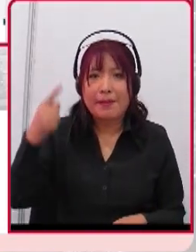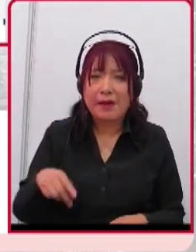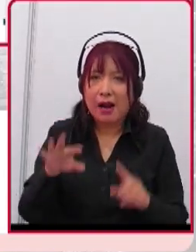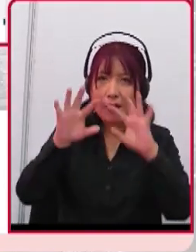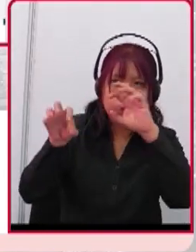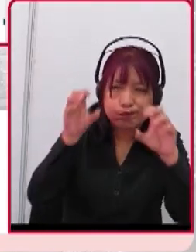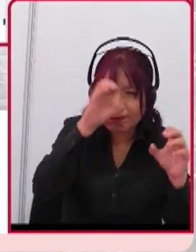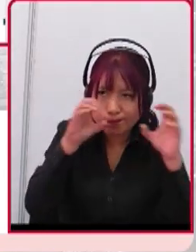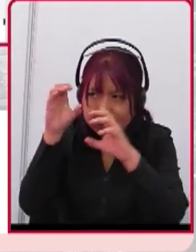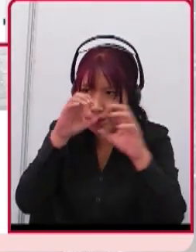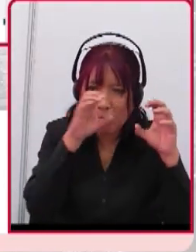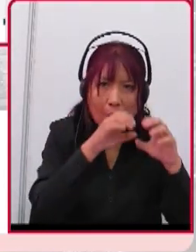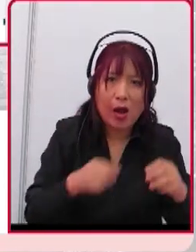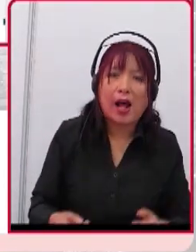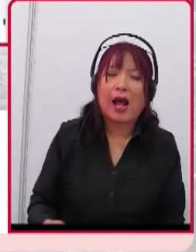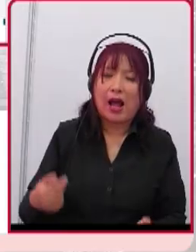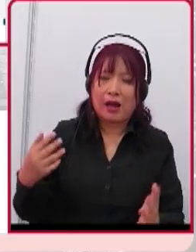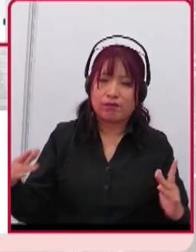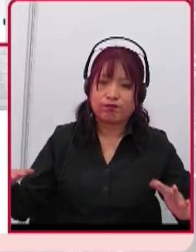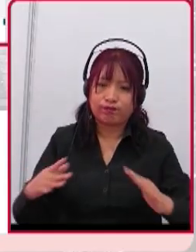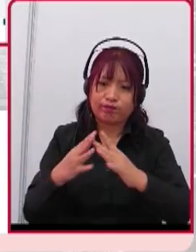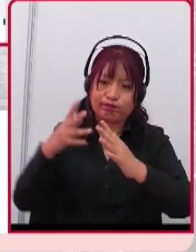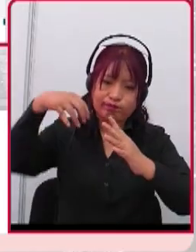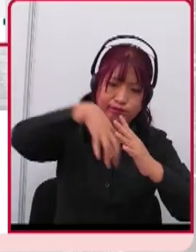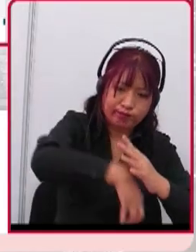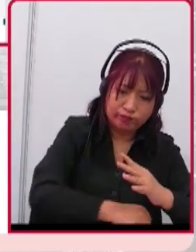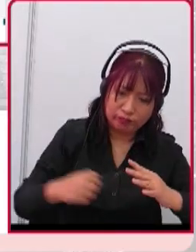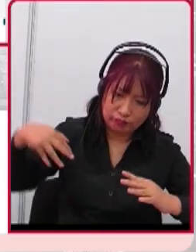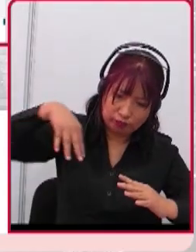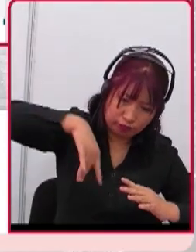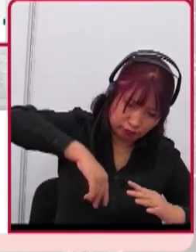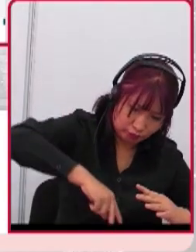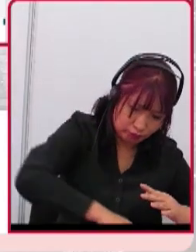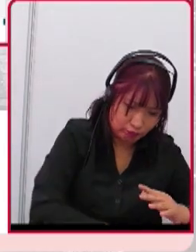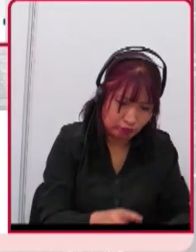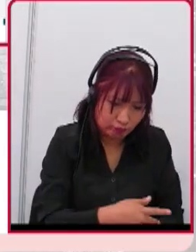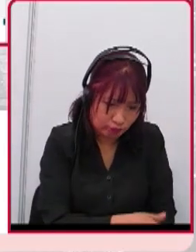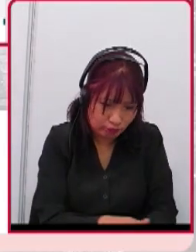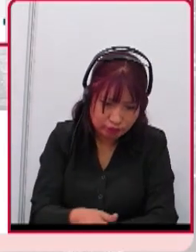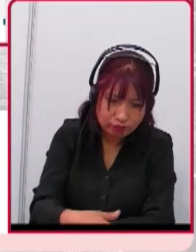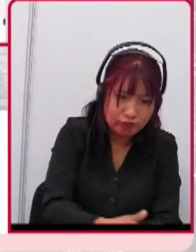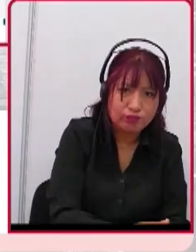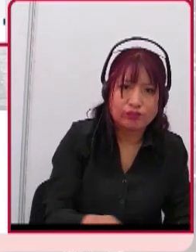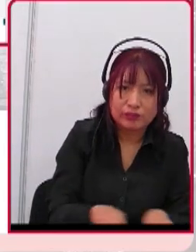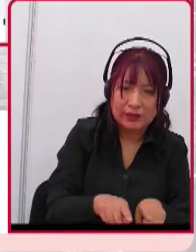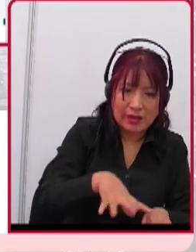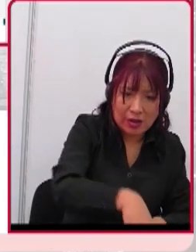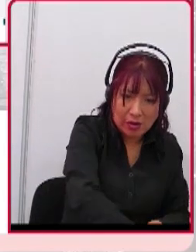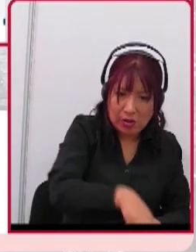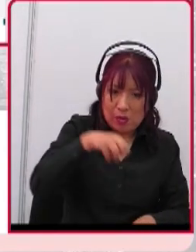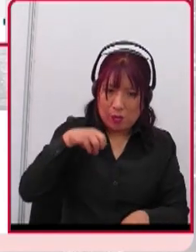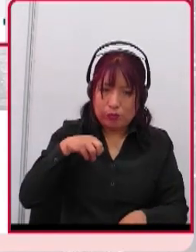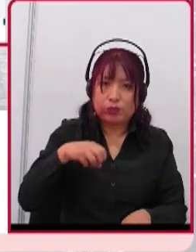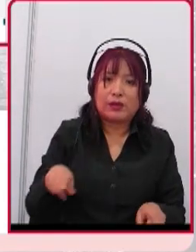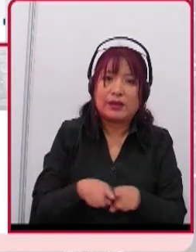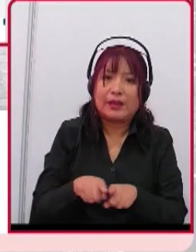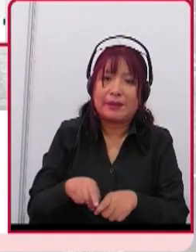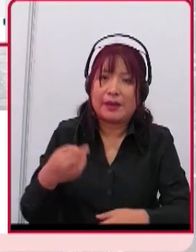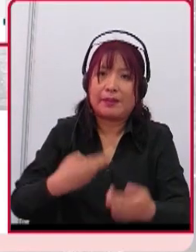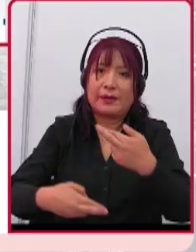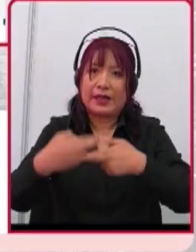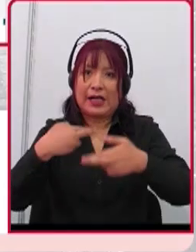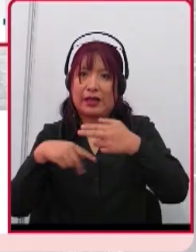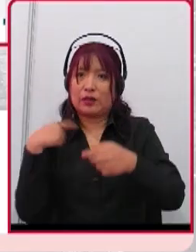en minas subterráneas con navegación SLAM, sistema de toma de muestras y control embebido de retorno